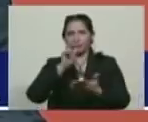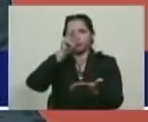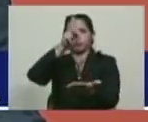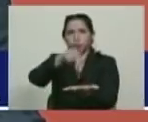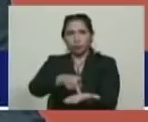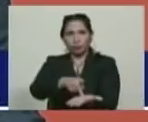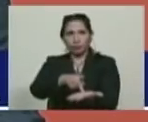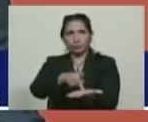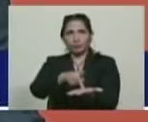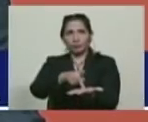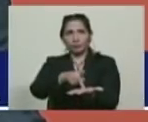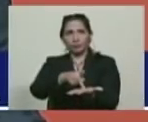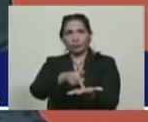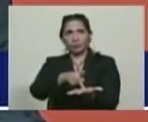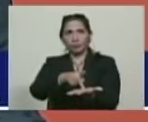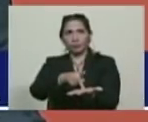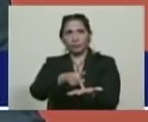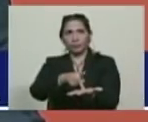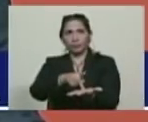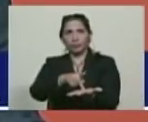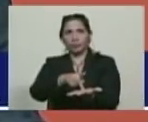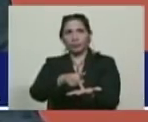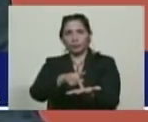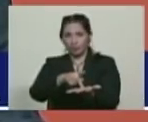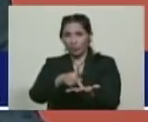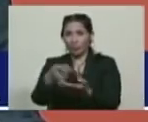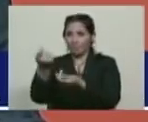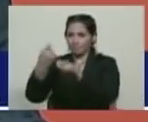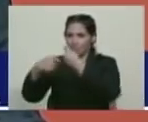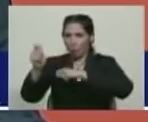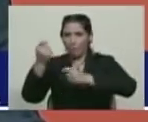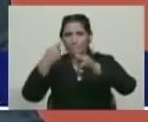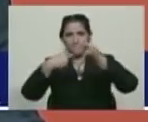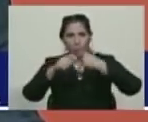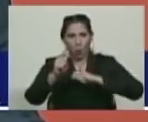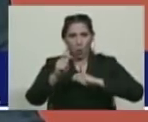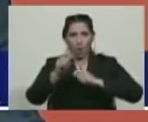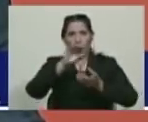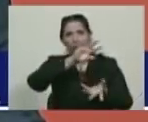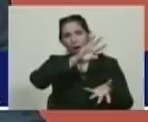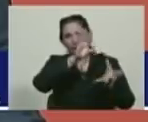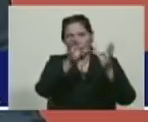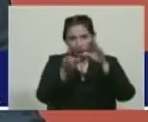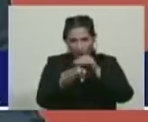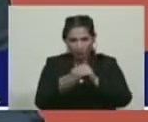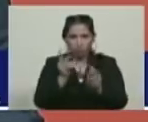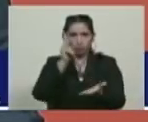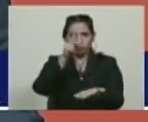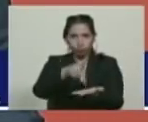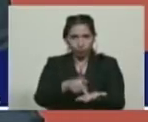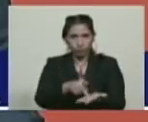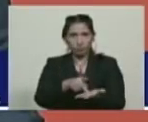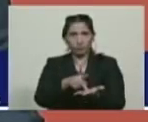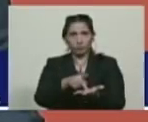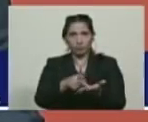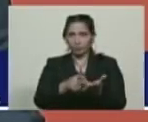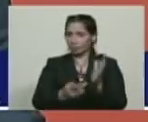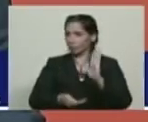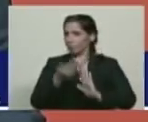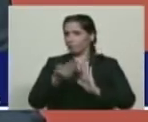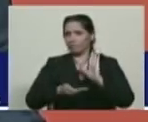ala cadenas de comercialización a los club fundamentalmente